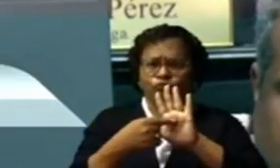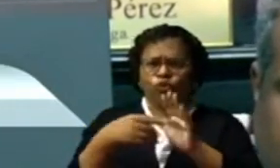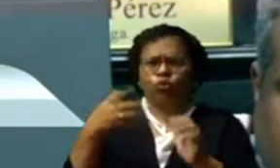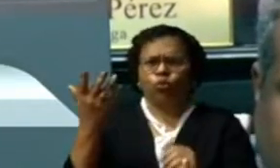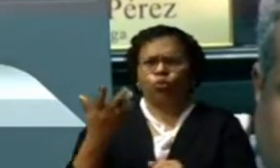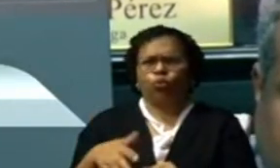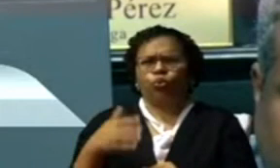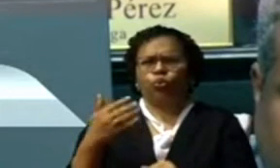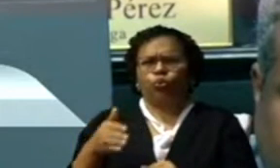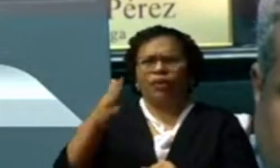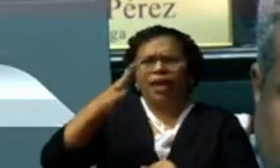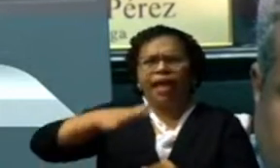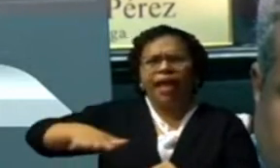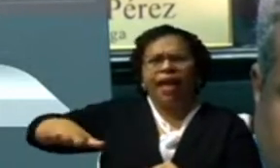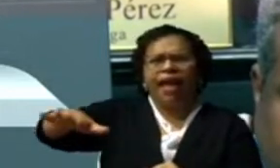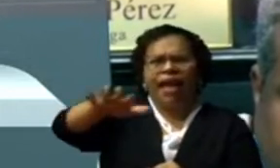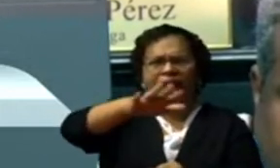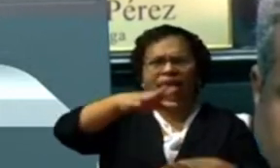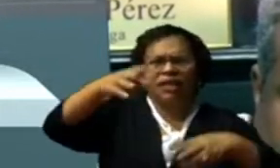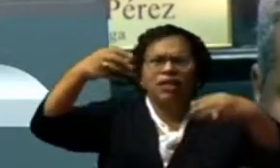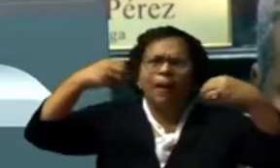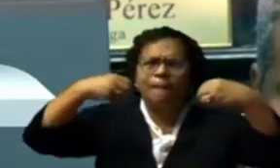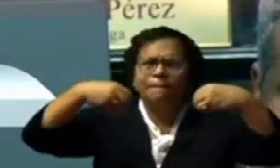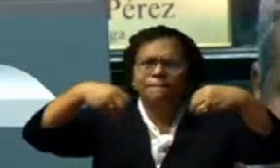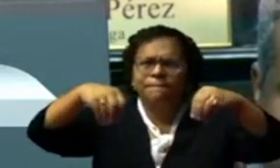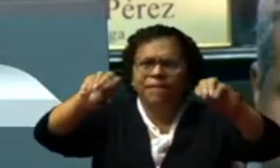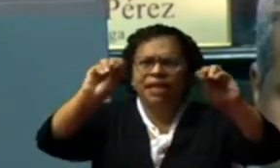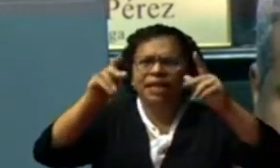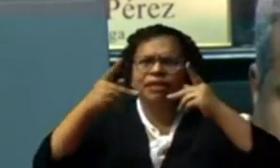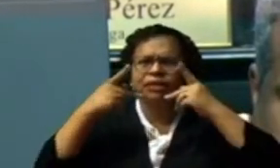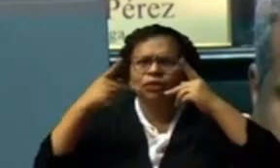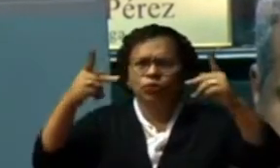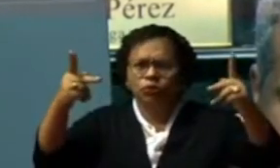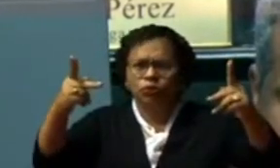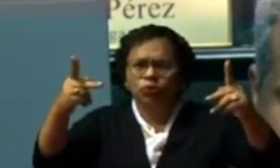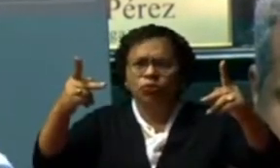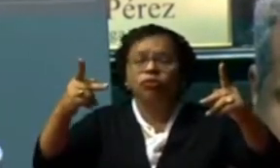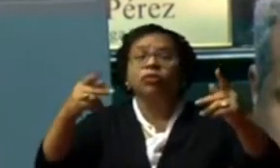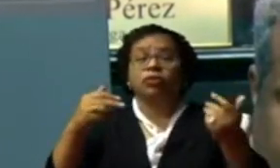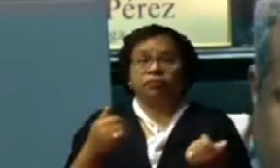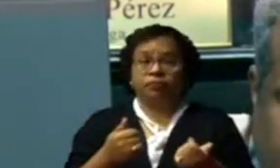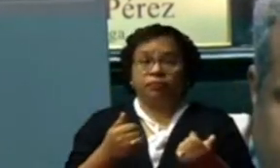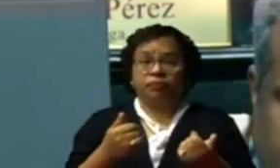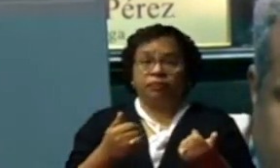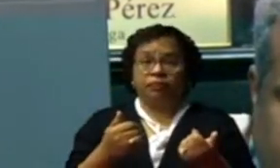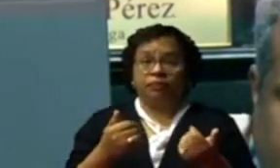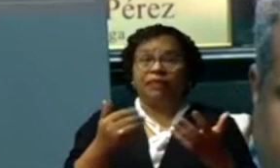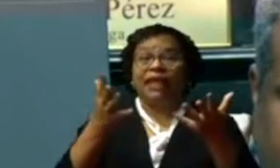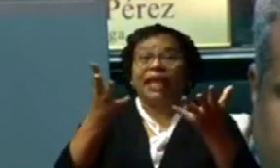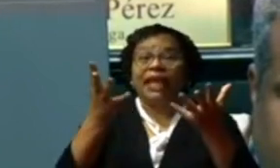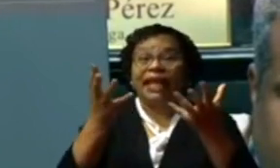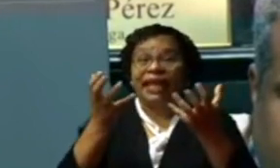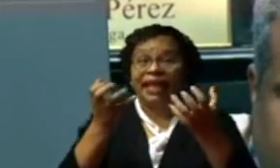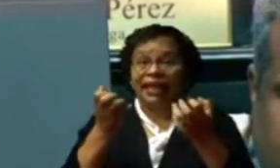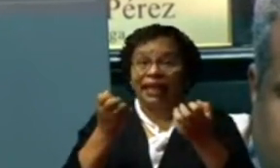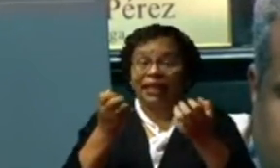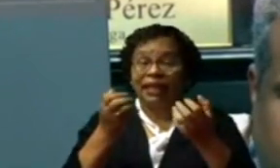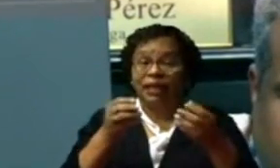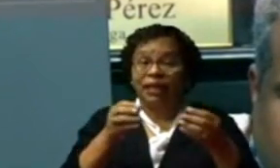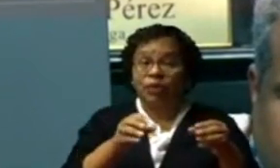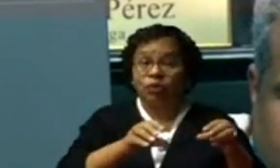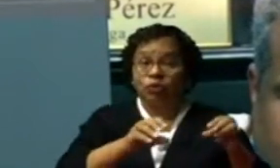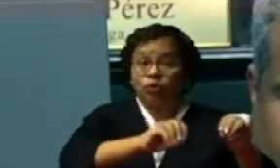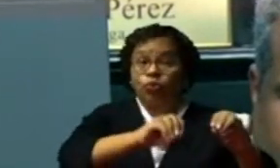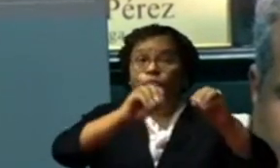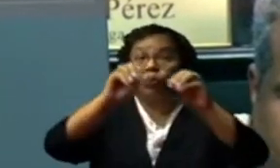el centro de la ciudad de Nagua, sea movido, porque ahora mismo representa